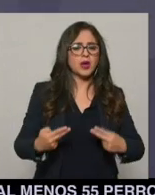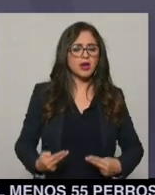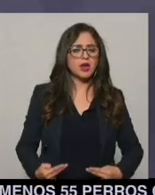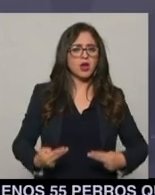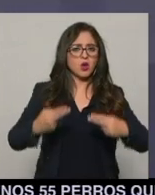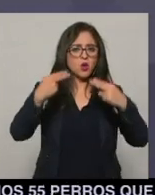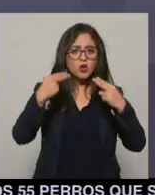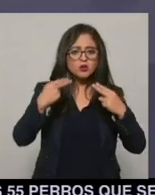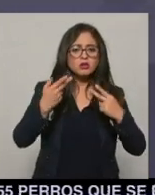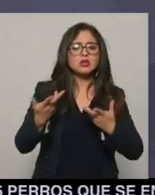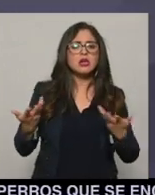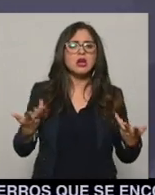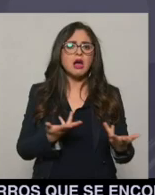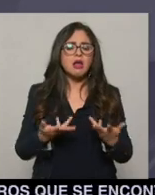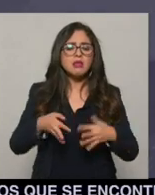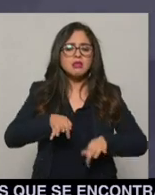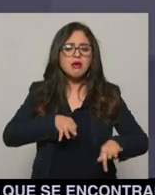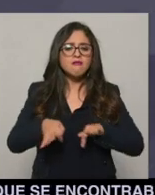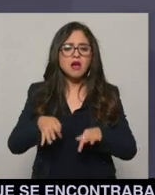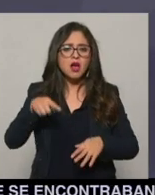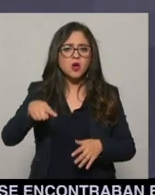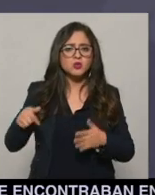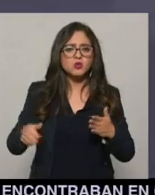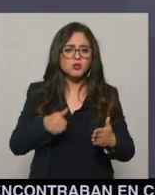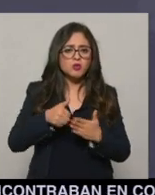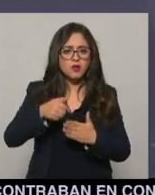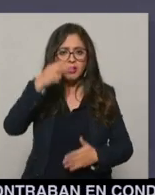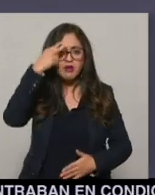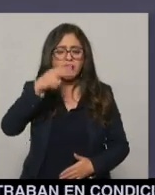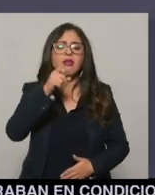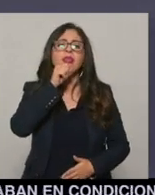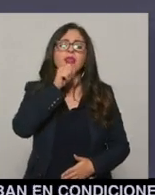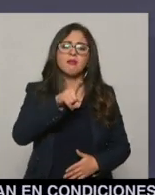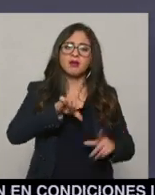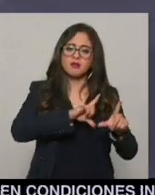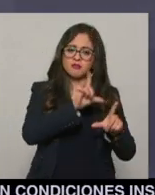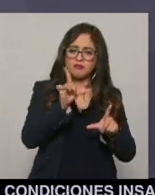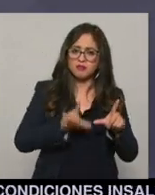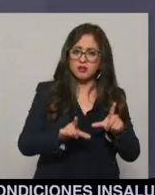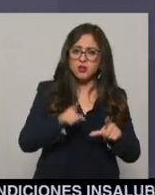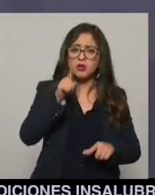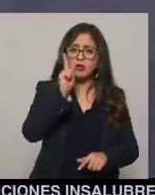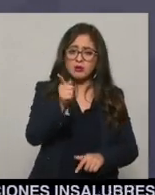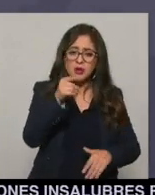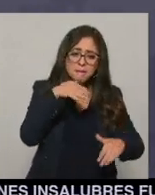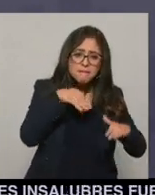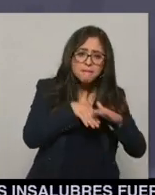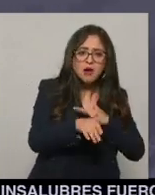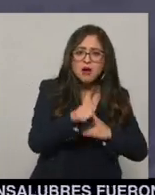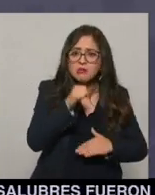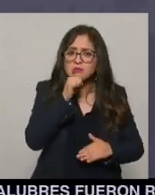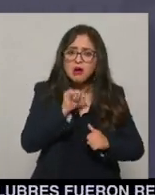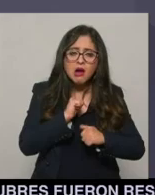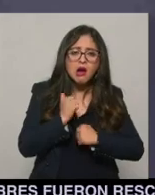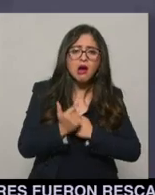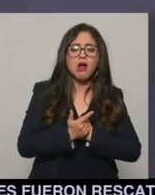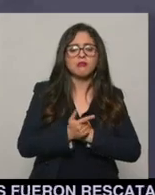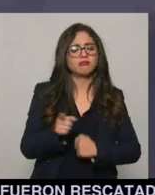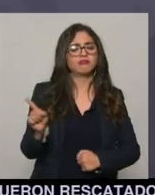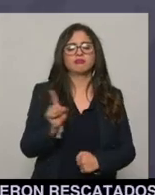operan en la Ciudad de México y en todo el país. De tal manera que no hay infiltración. Es